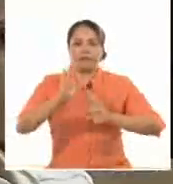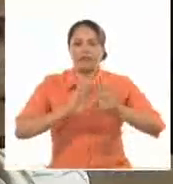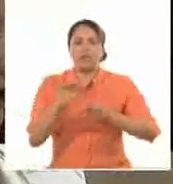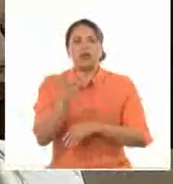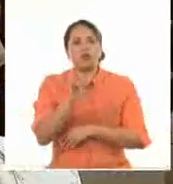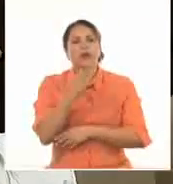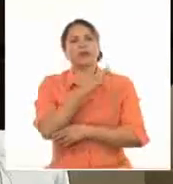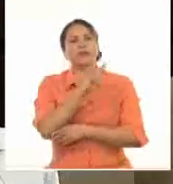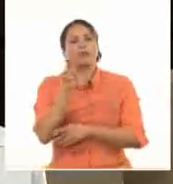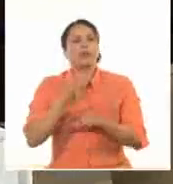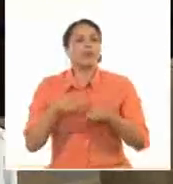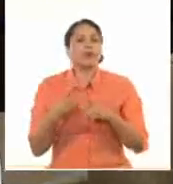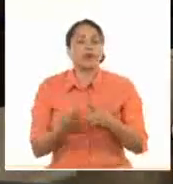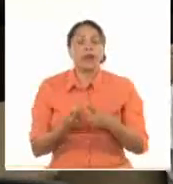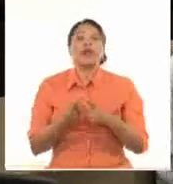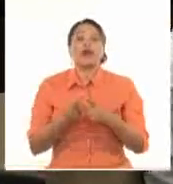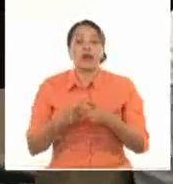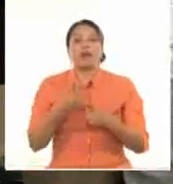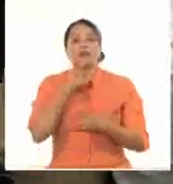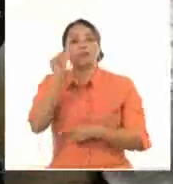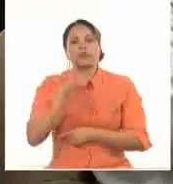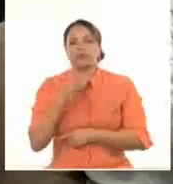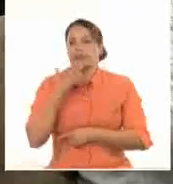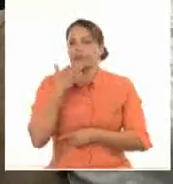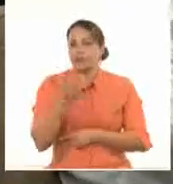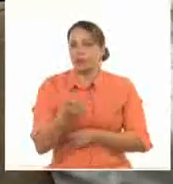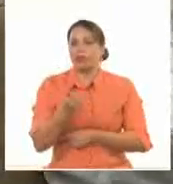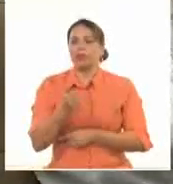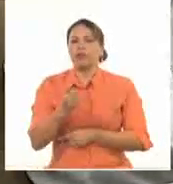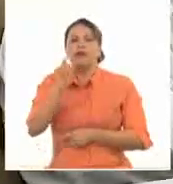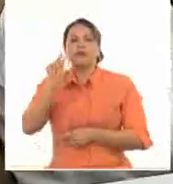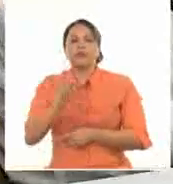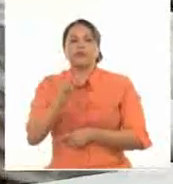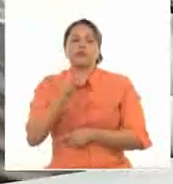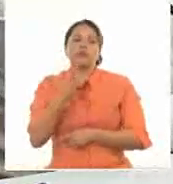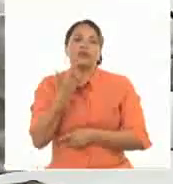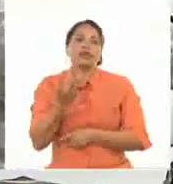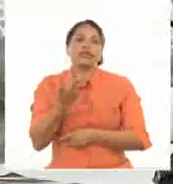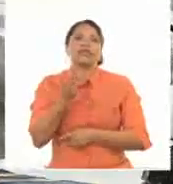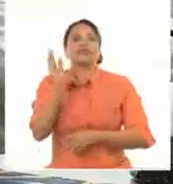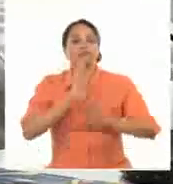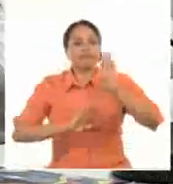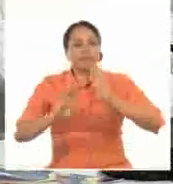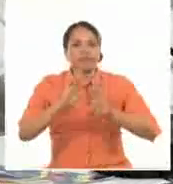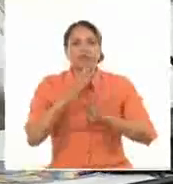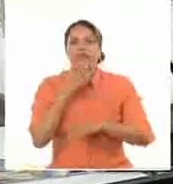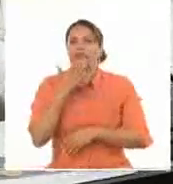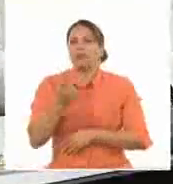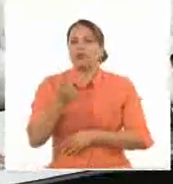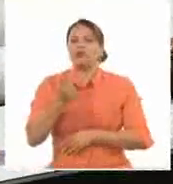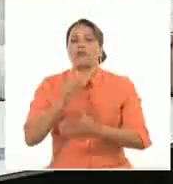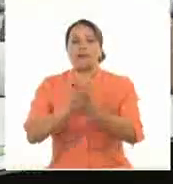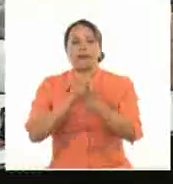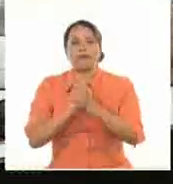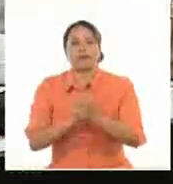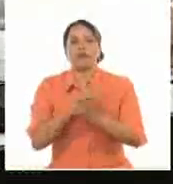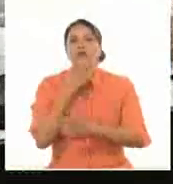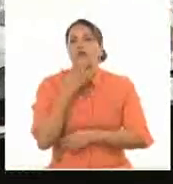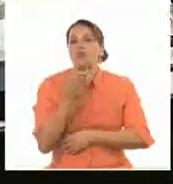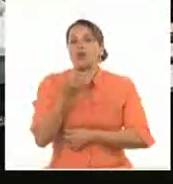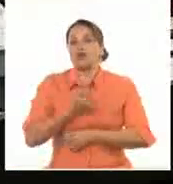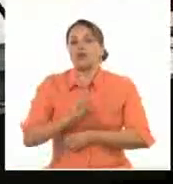revolucionarios porque son buenos ciudadanos, buenas personas, buenos amigos, buenos hijos.